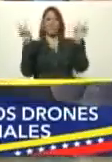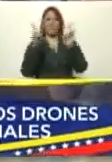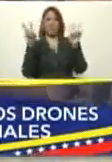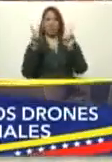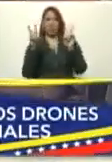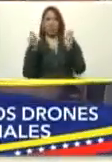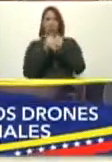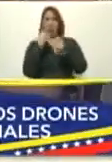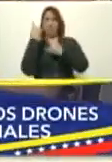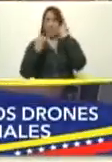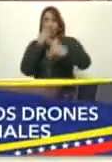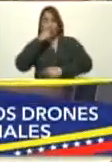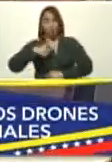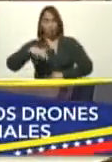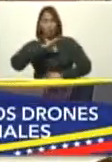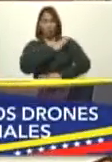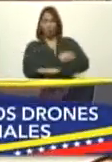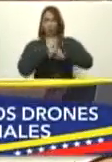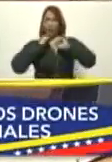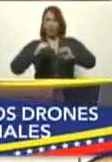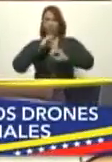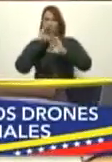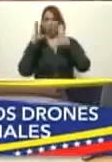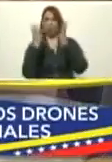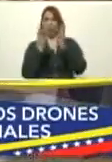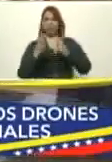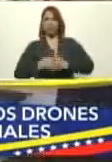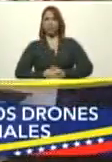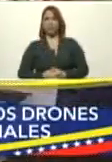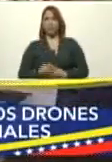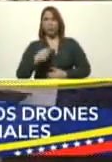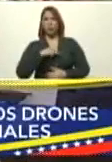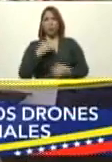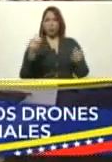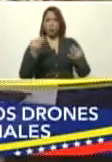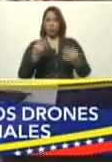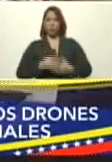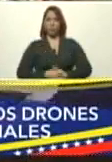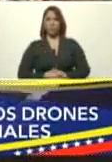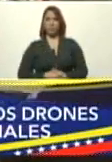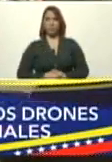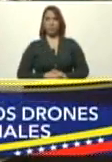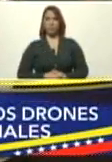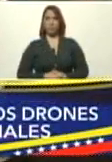la admiración de los pueblos valientes del mundo. Estamos seguros de eso.